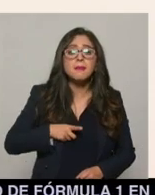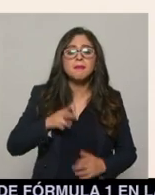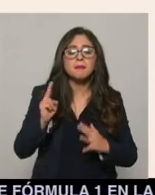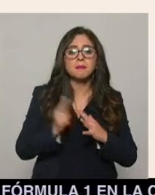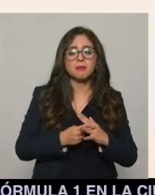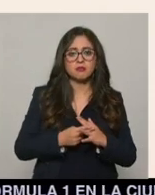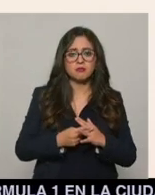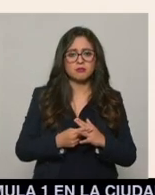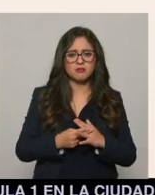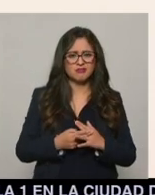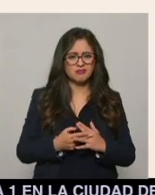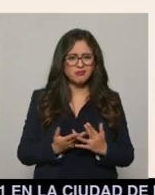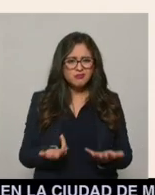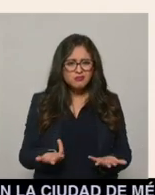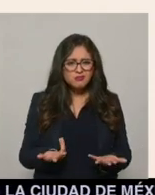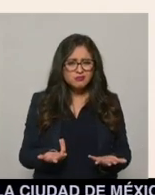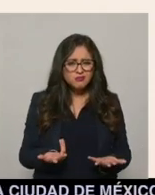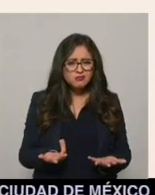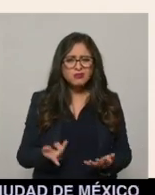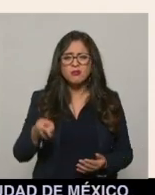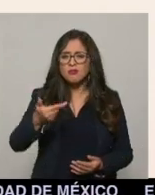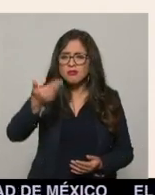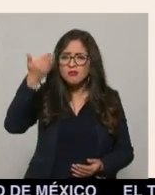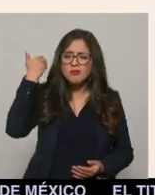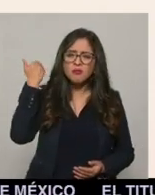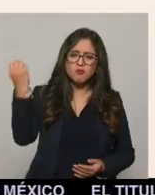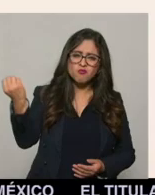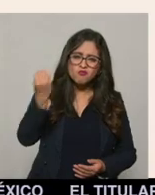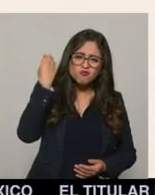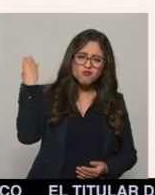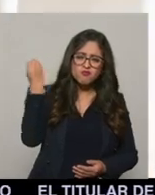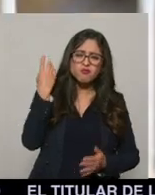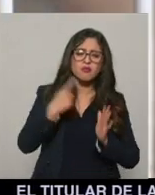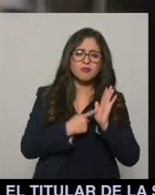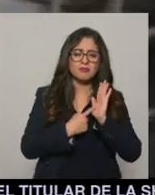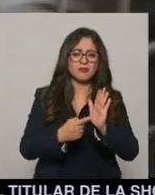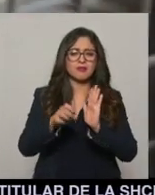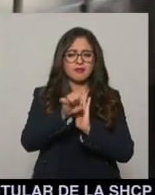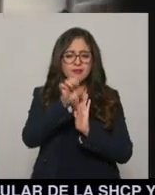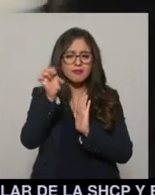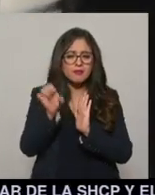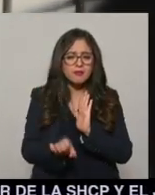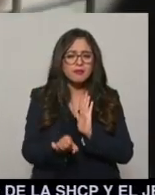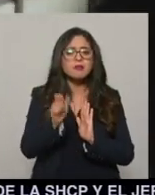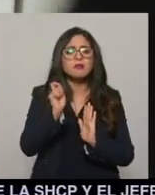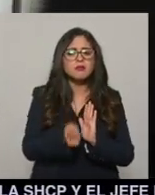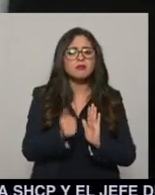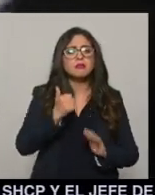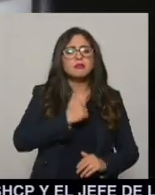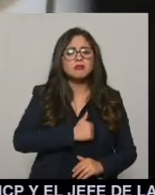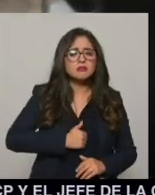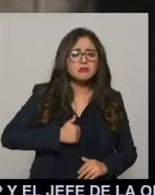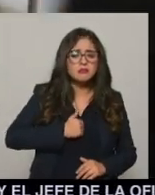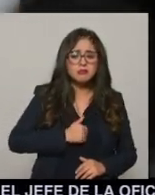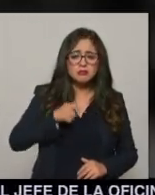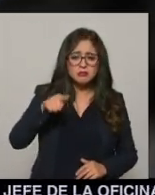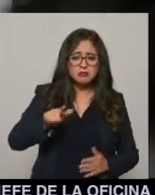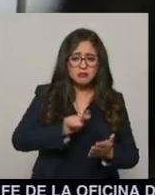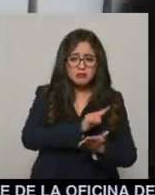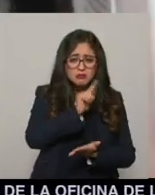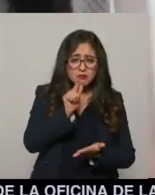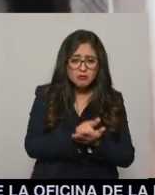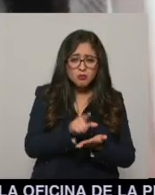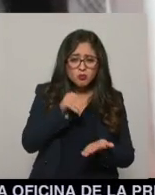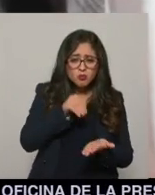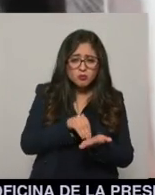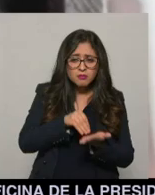sacrificados. Nosotros poníamos en otros foros hace días el ejemplo de que desafortunadamente si esta ley estuviera vigente